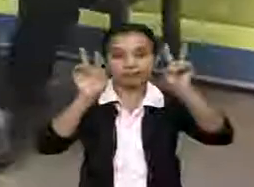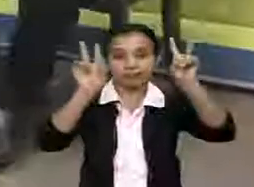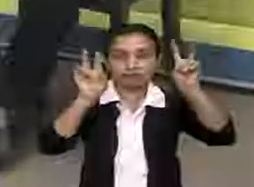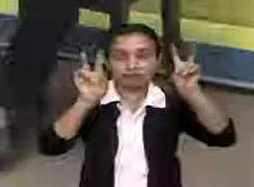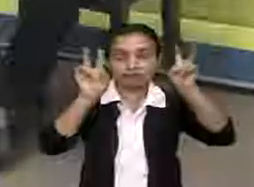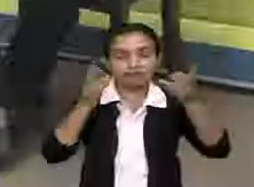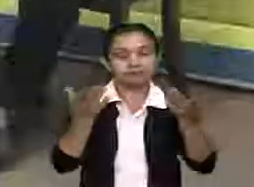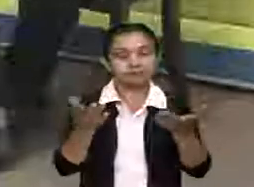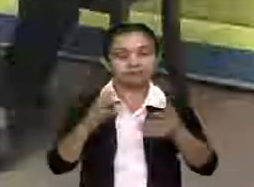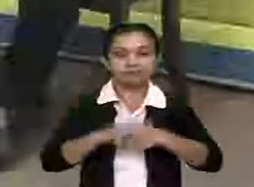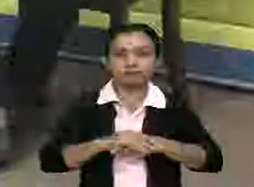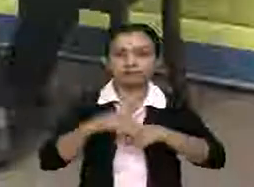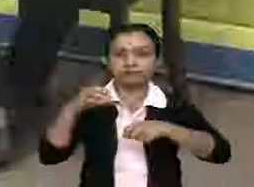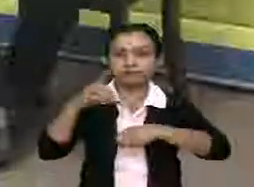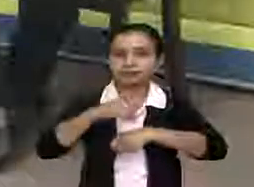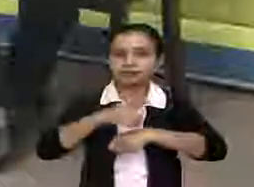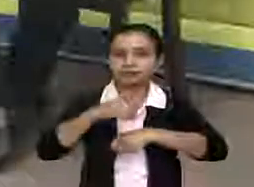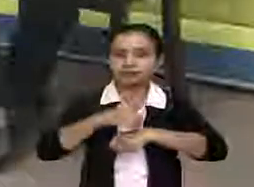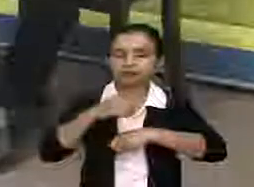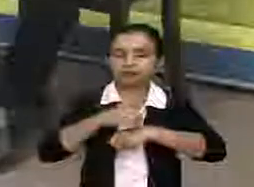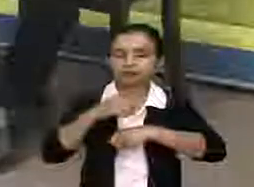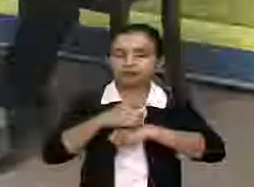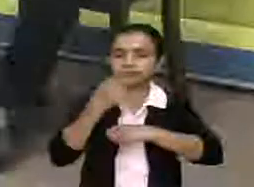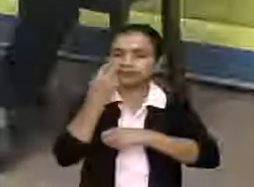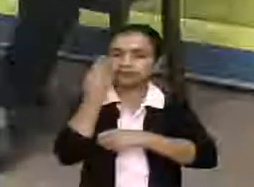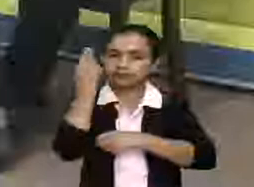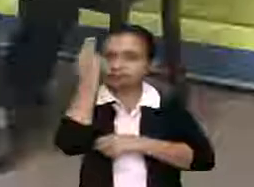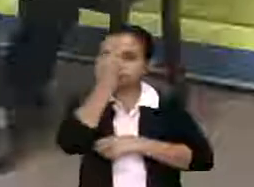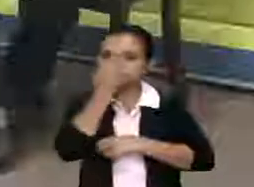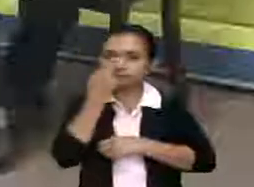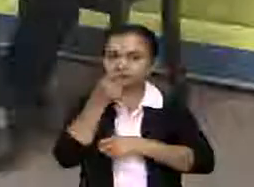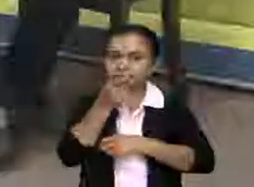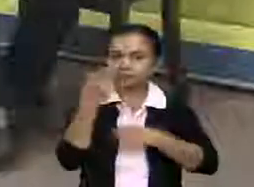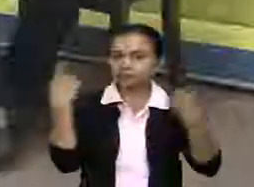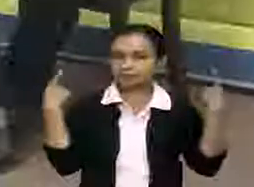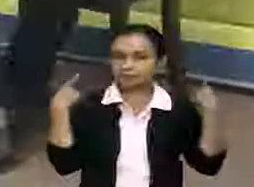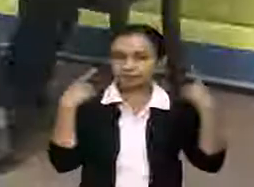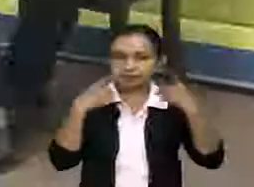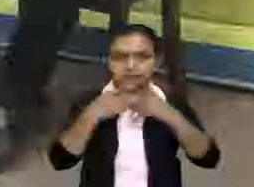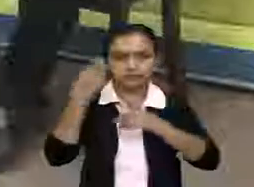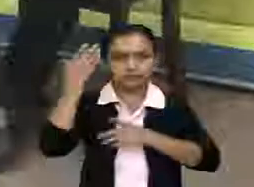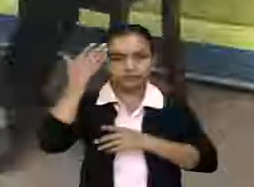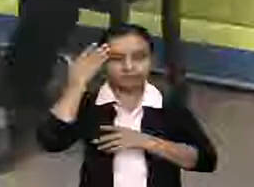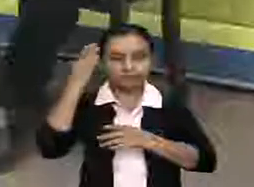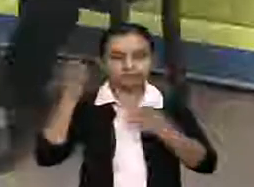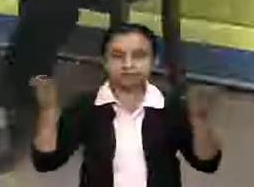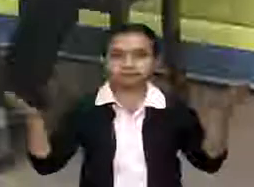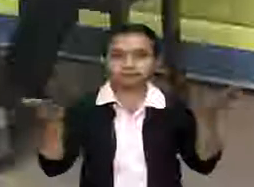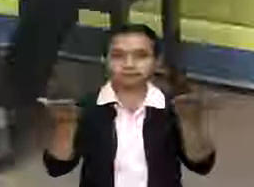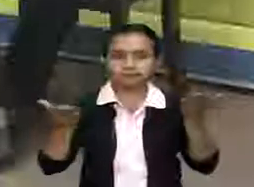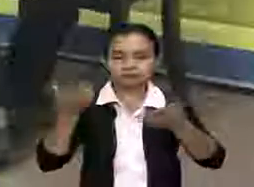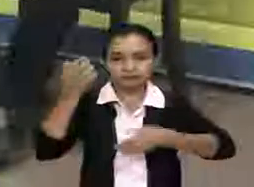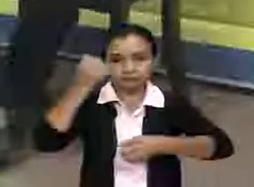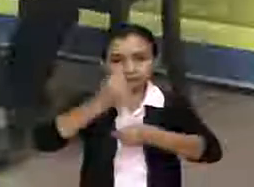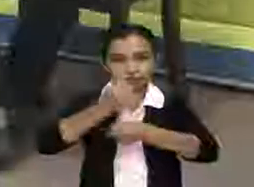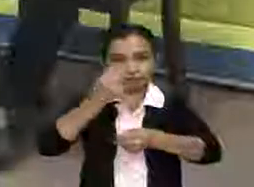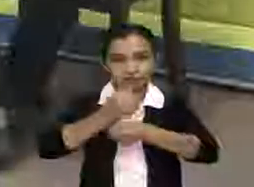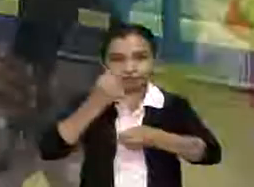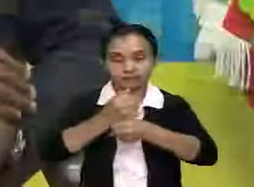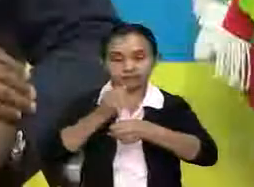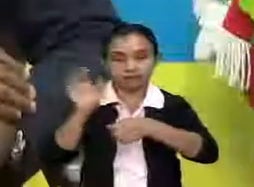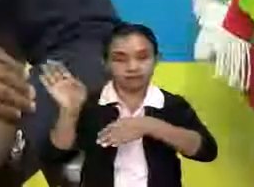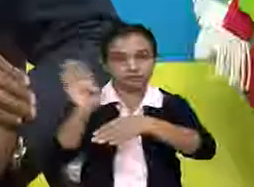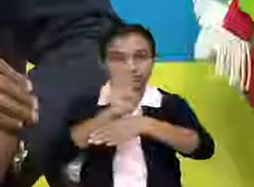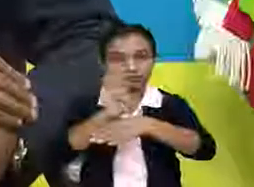doctor explíqueme como usted como director lo sabe todo en qué consiste el trabajo del banco